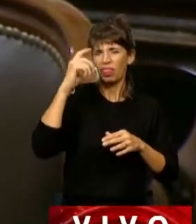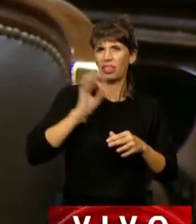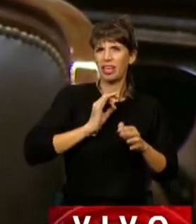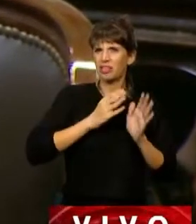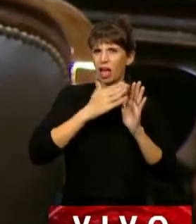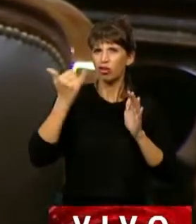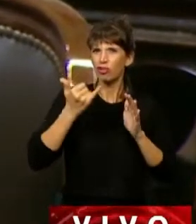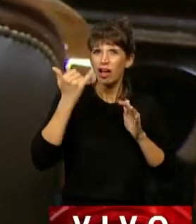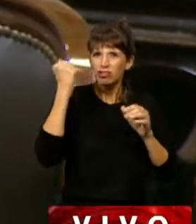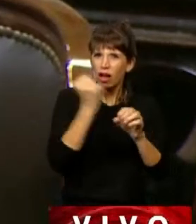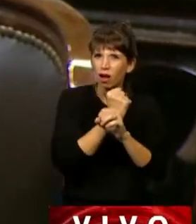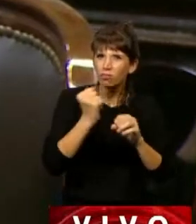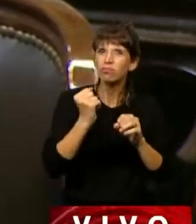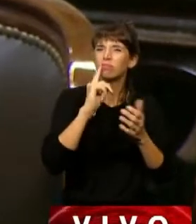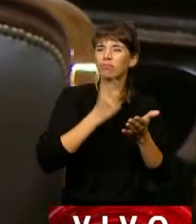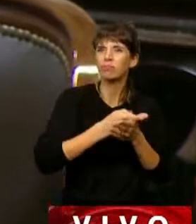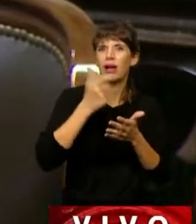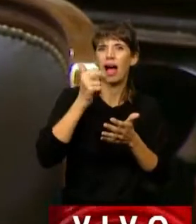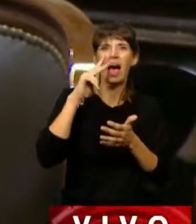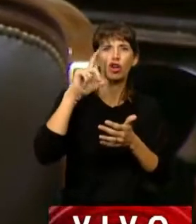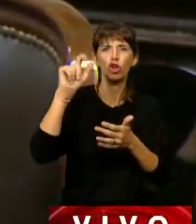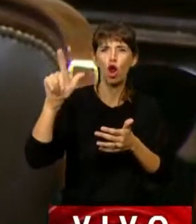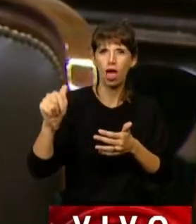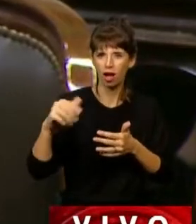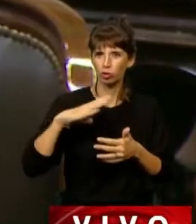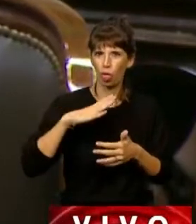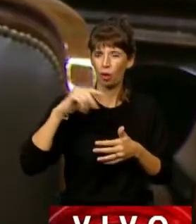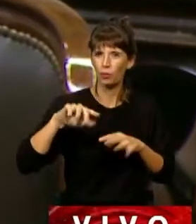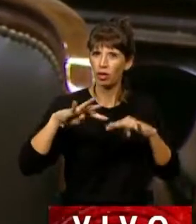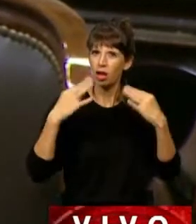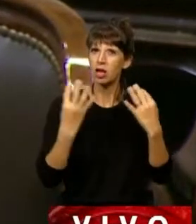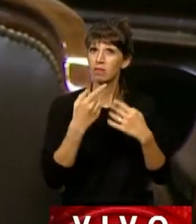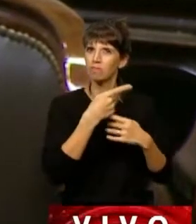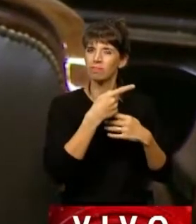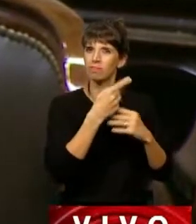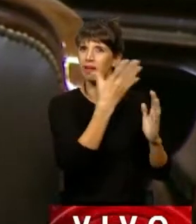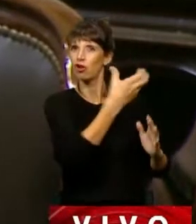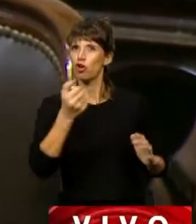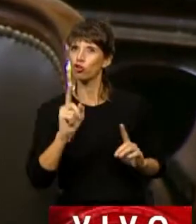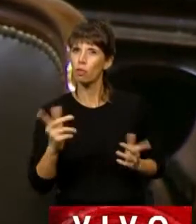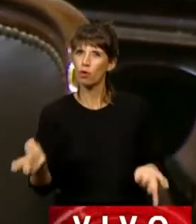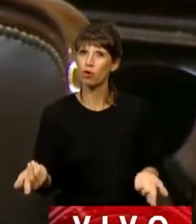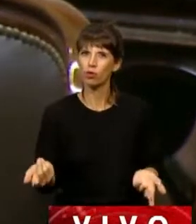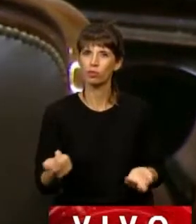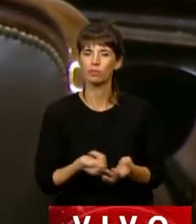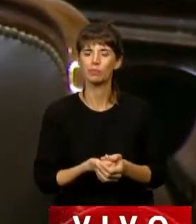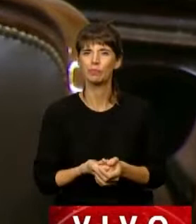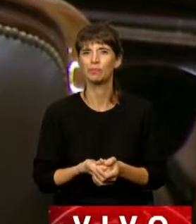fallo Arriola, y esta Cámara no se ha hecho eco de esa situación, ¿no? Y sigue